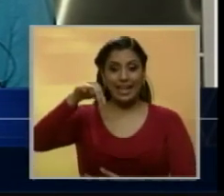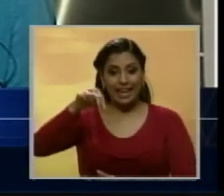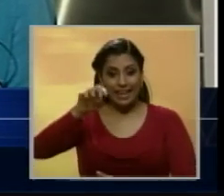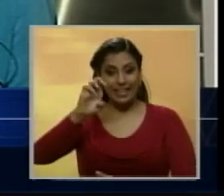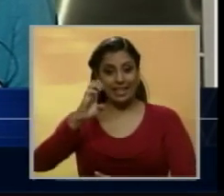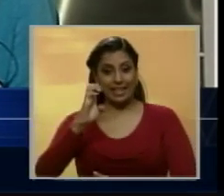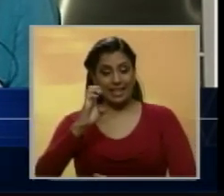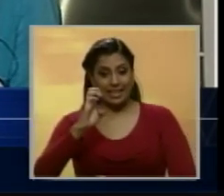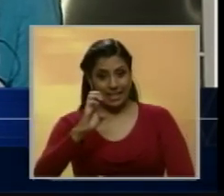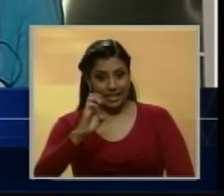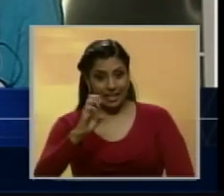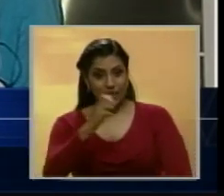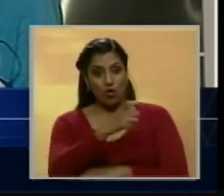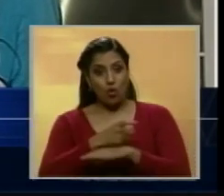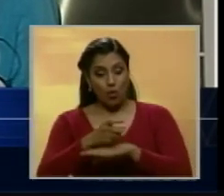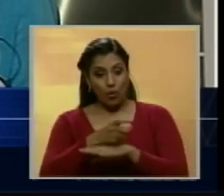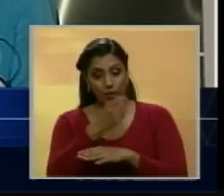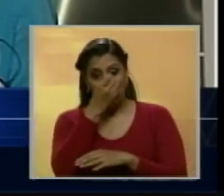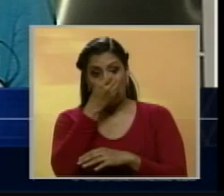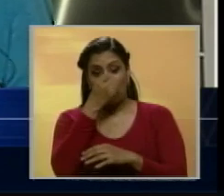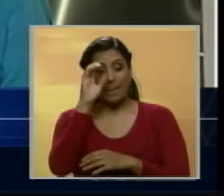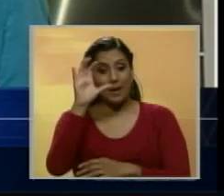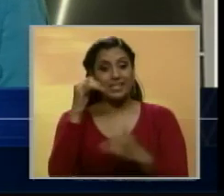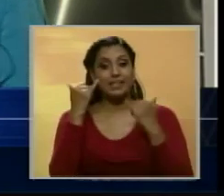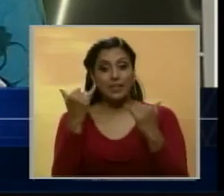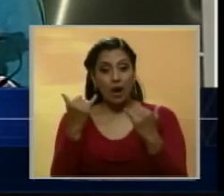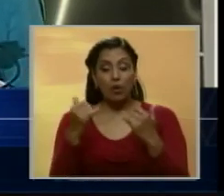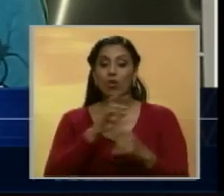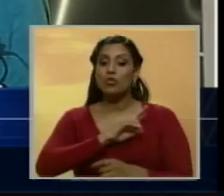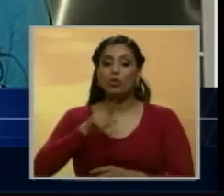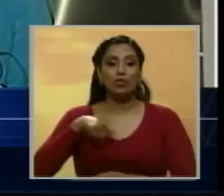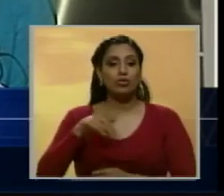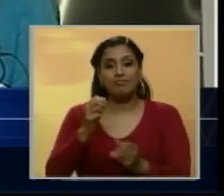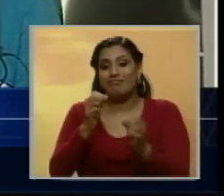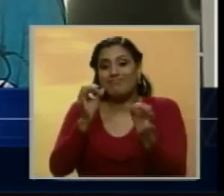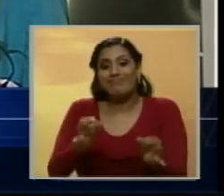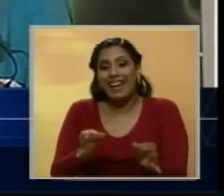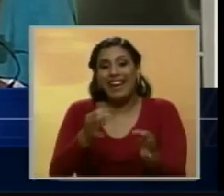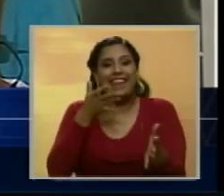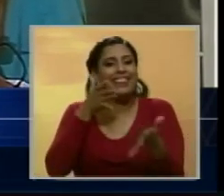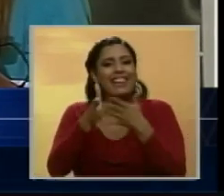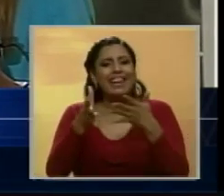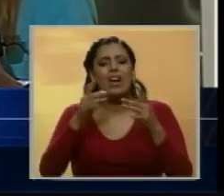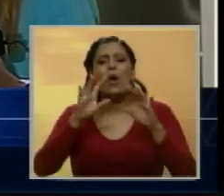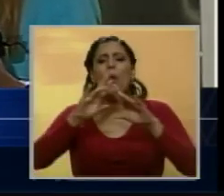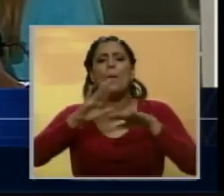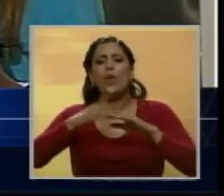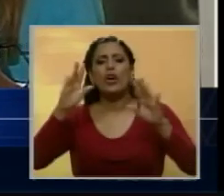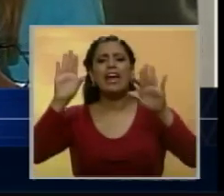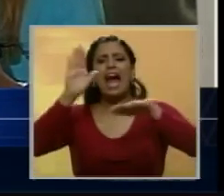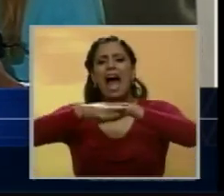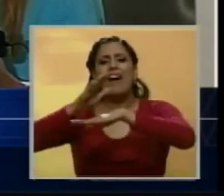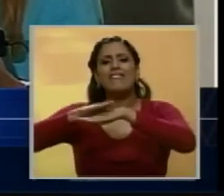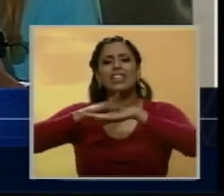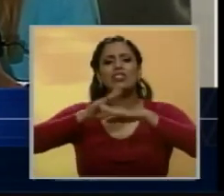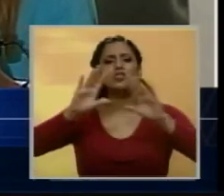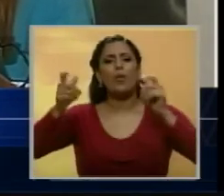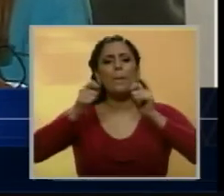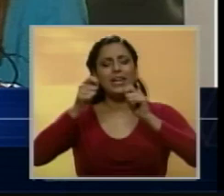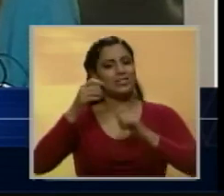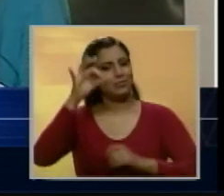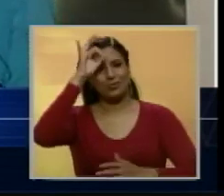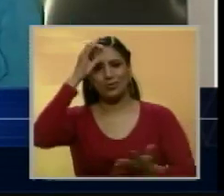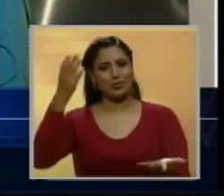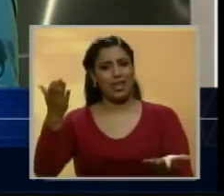máximo organismo comercial del país. No se ha especificado cuál es el motivo de la convocatoria de la rueda de prensa,